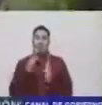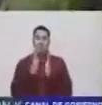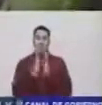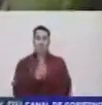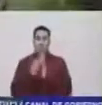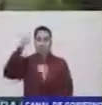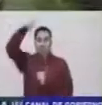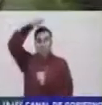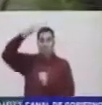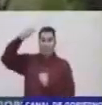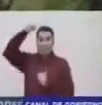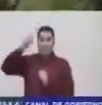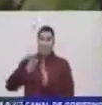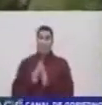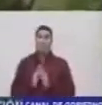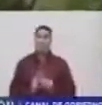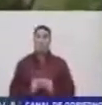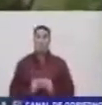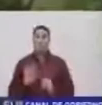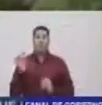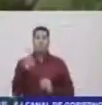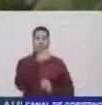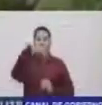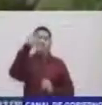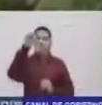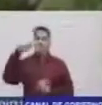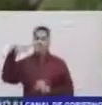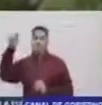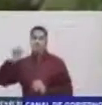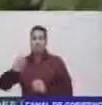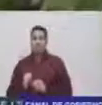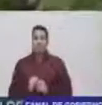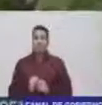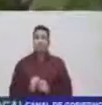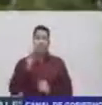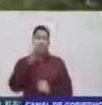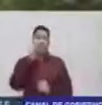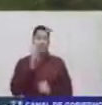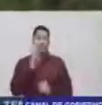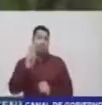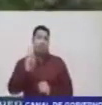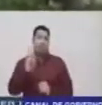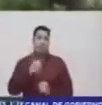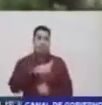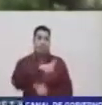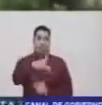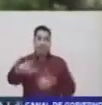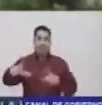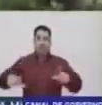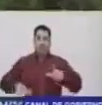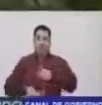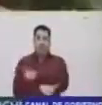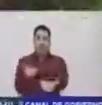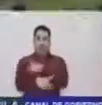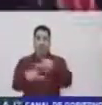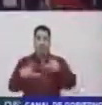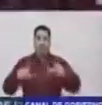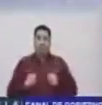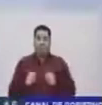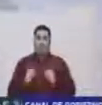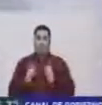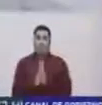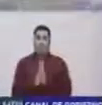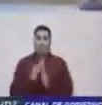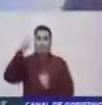nuestros paisanos más famoso en la pintura. Podemos observar el lago del